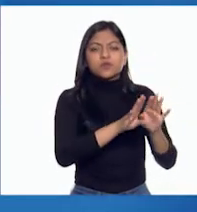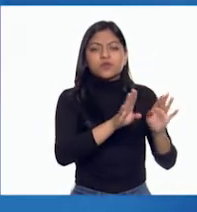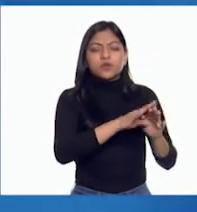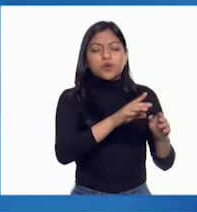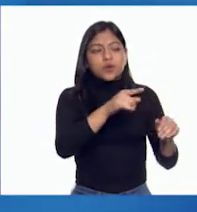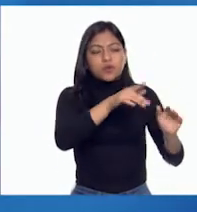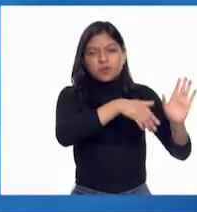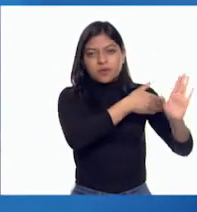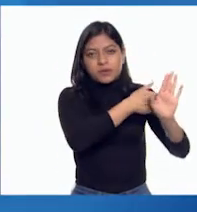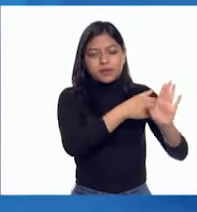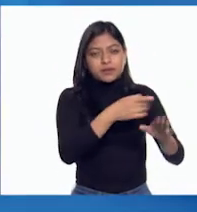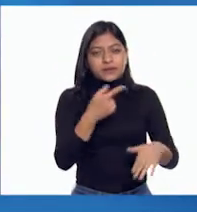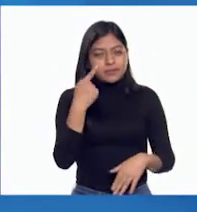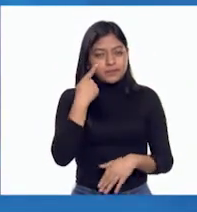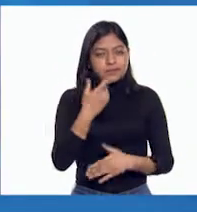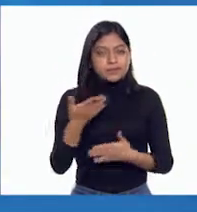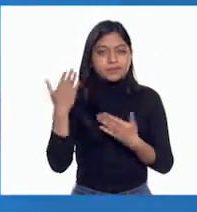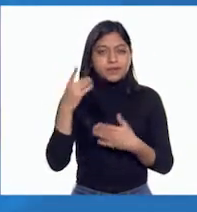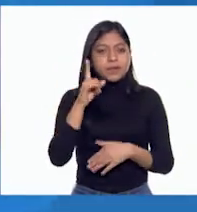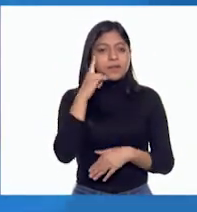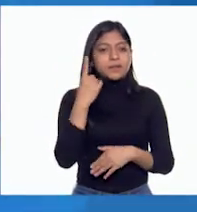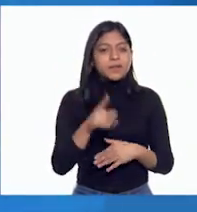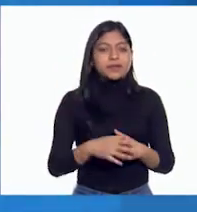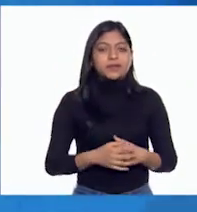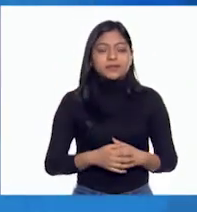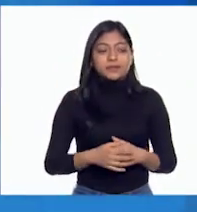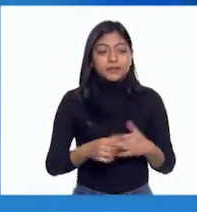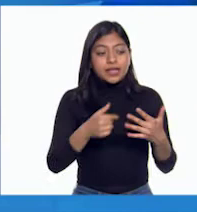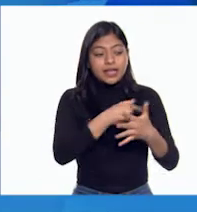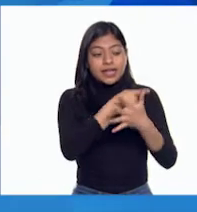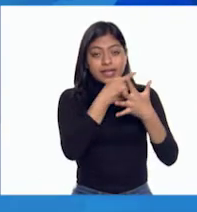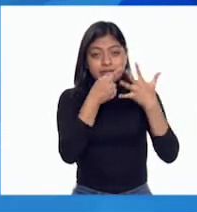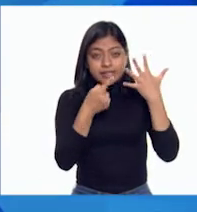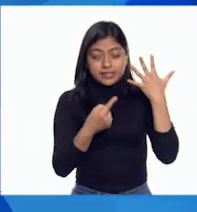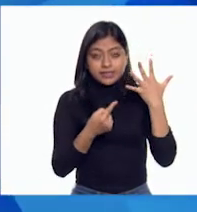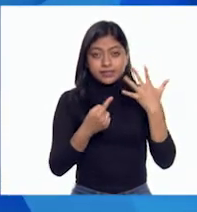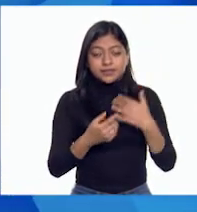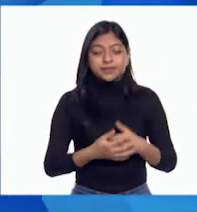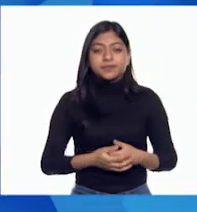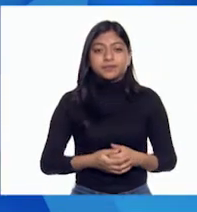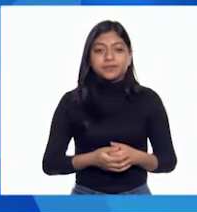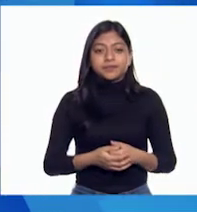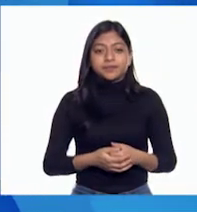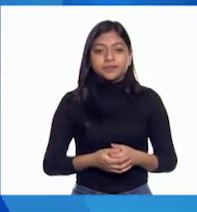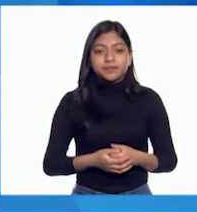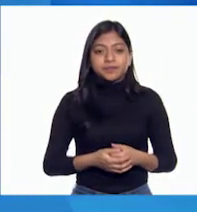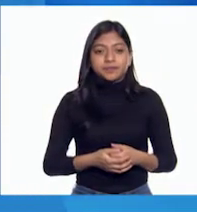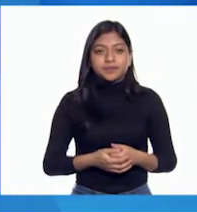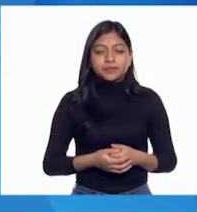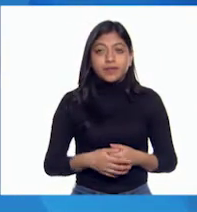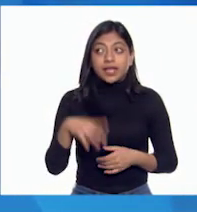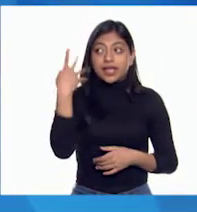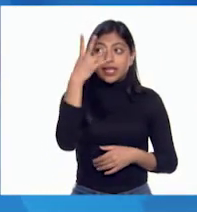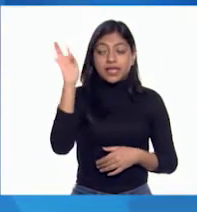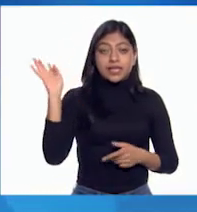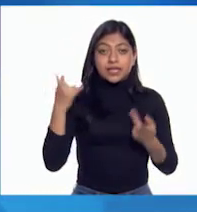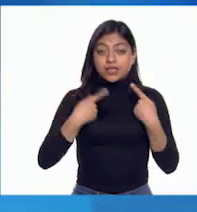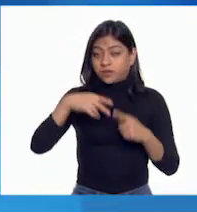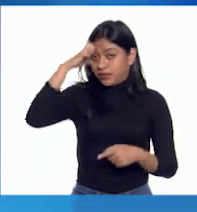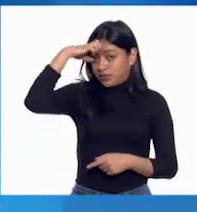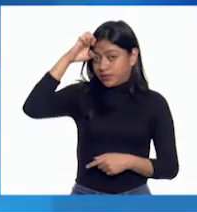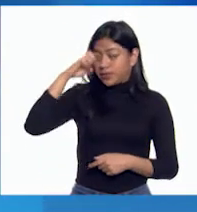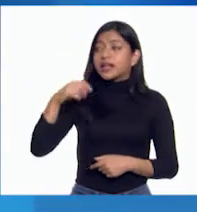Miren, ahí lo tenemos. Y dice, las acciones que se mencionan, recurrir a expertos y